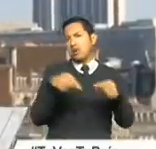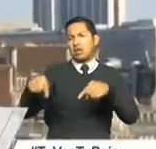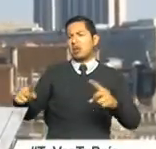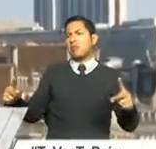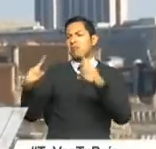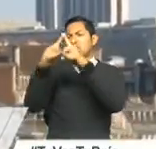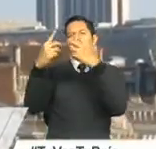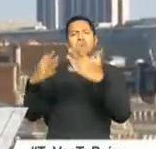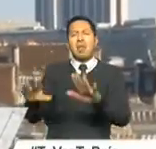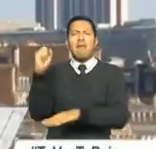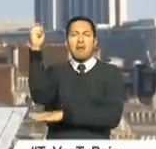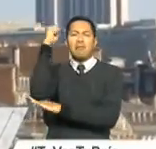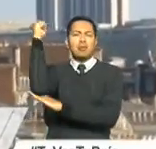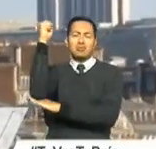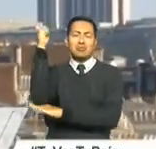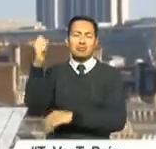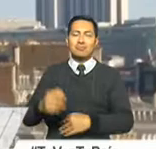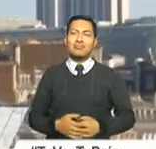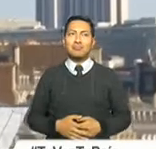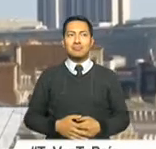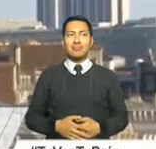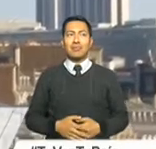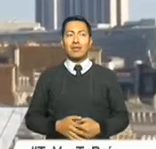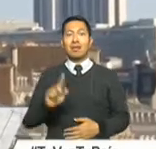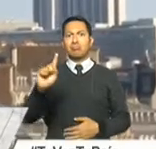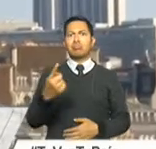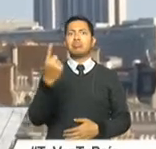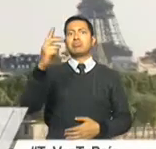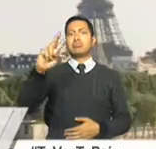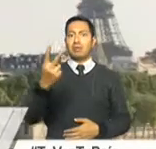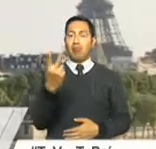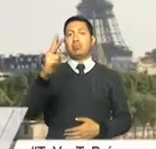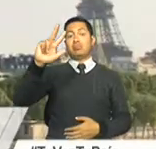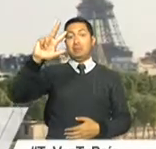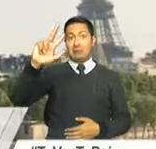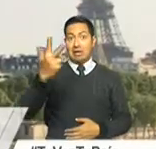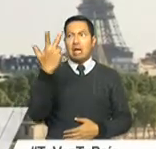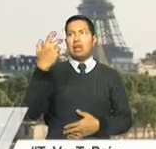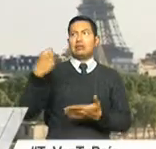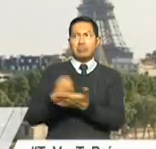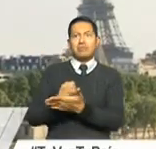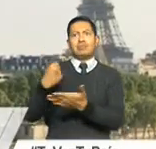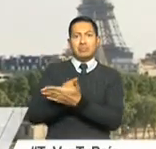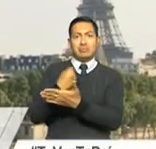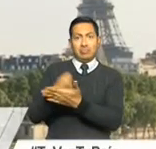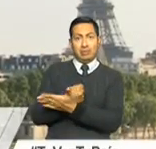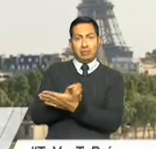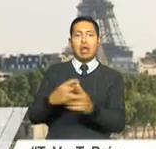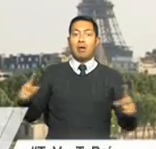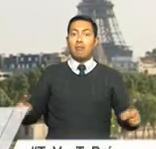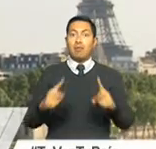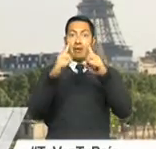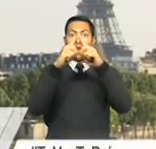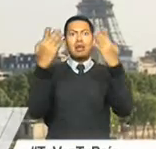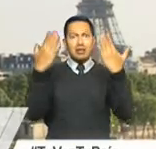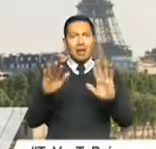Tras perder en sus últimos 3 intentos, París volverá a recibir a los Juegos Olímpicos 100 años después.